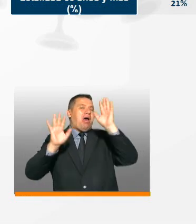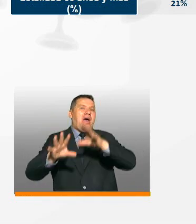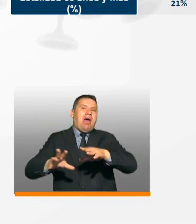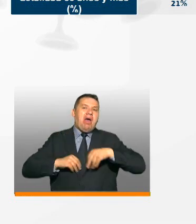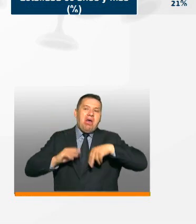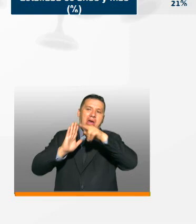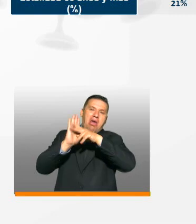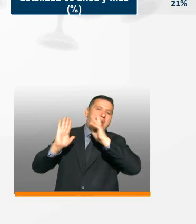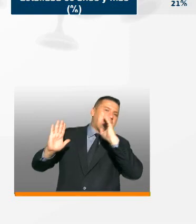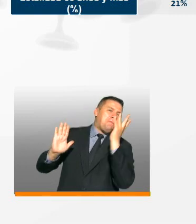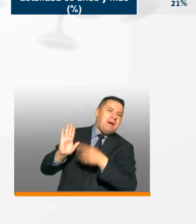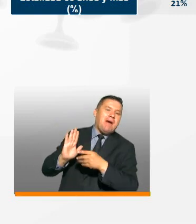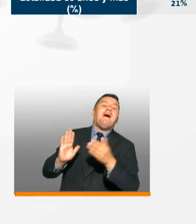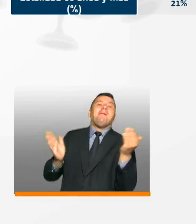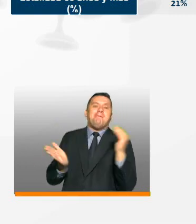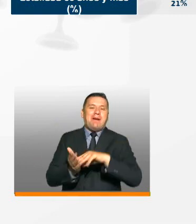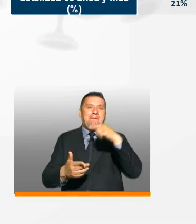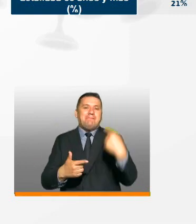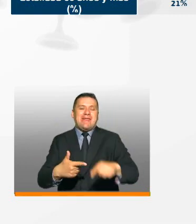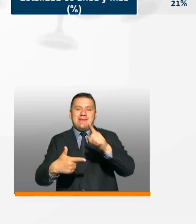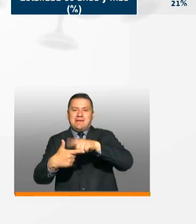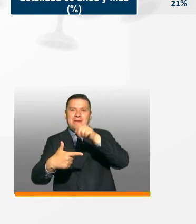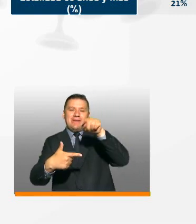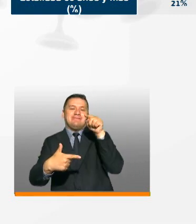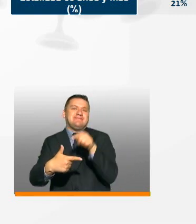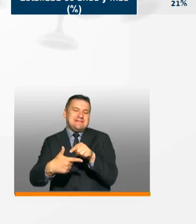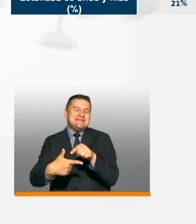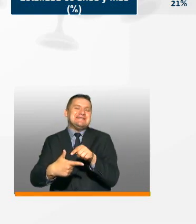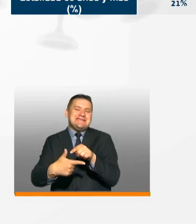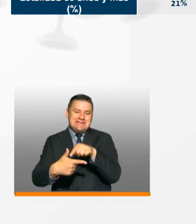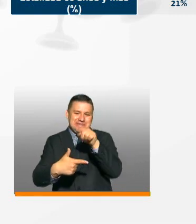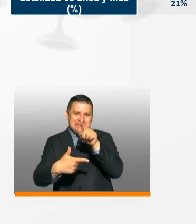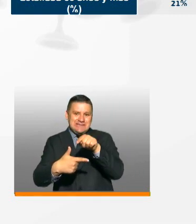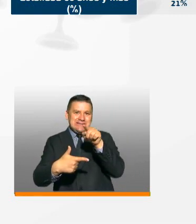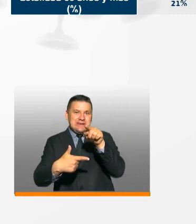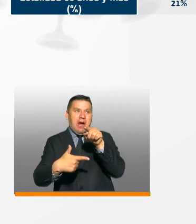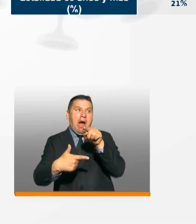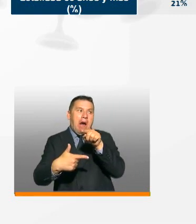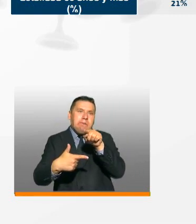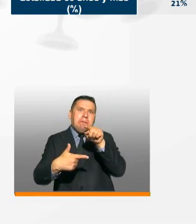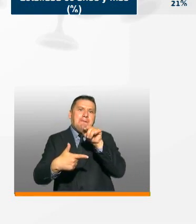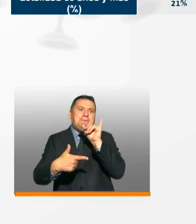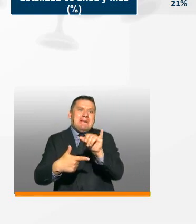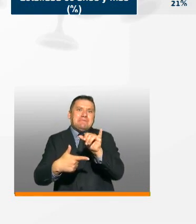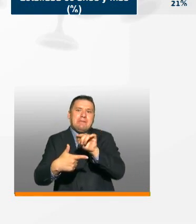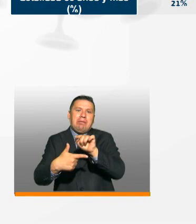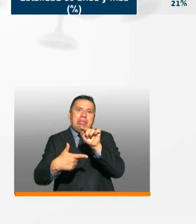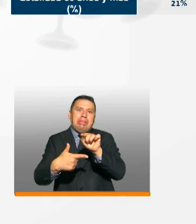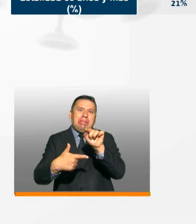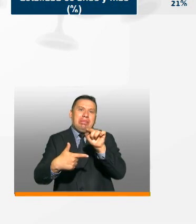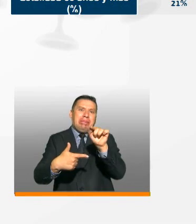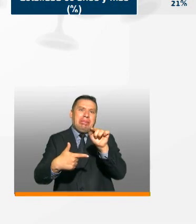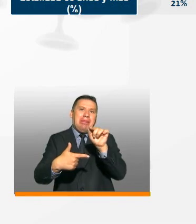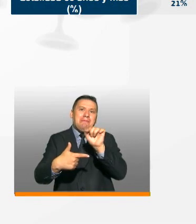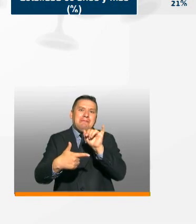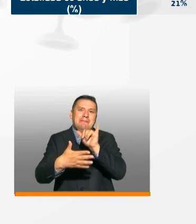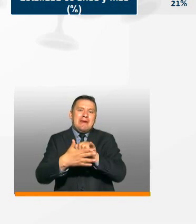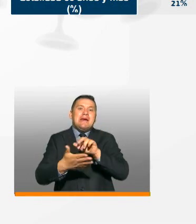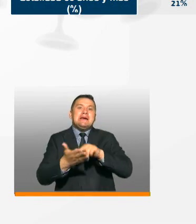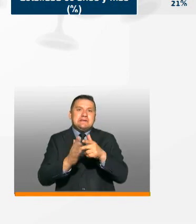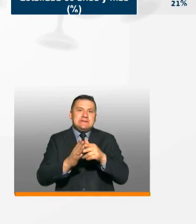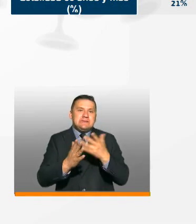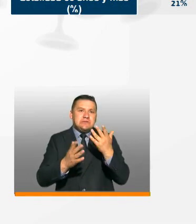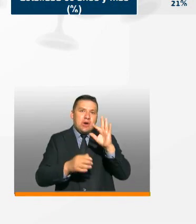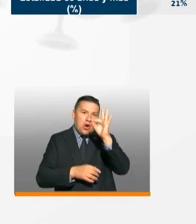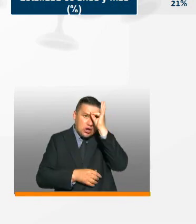a medidas, venimos con un aumento importante y venimos con un pico sostenido de casos que nos está generando una alta